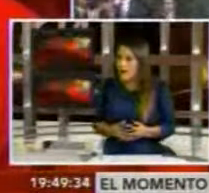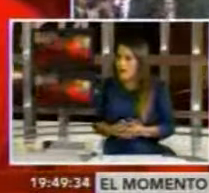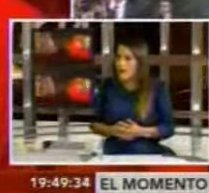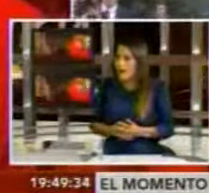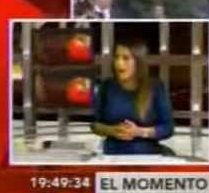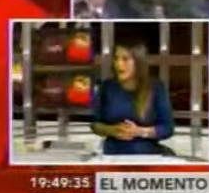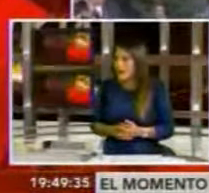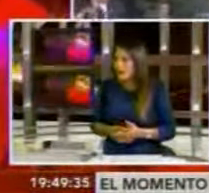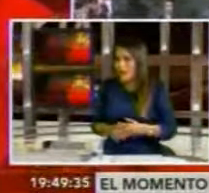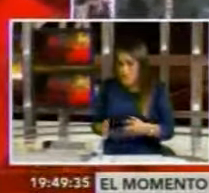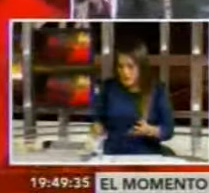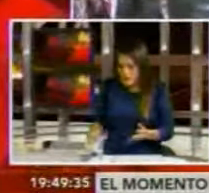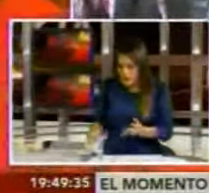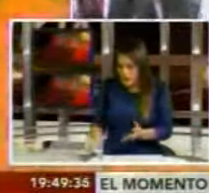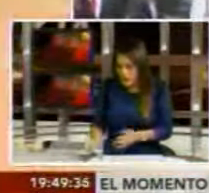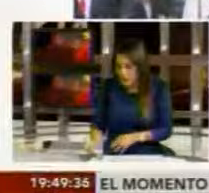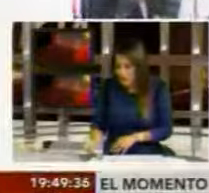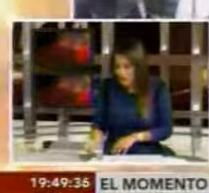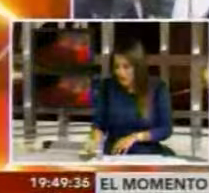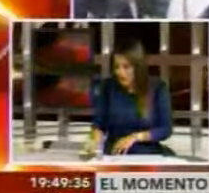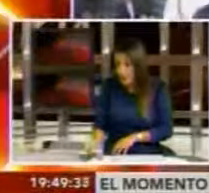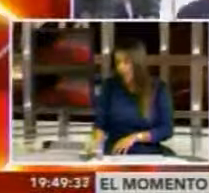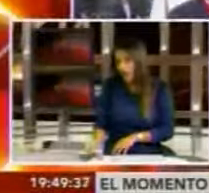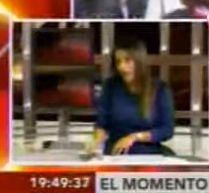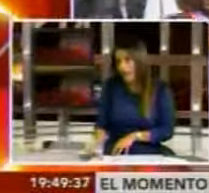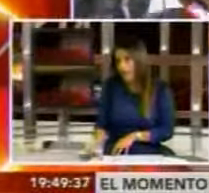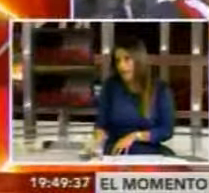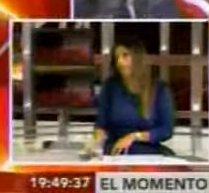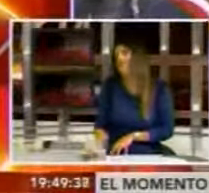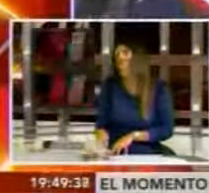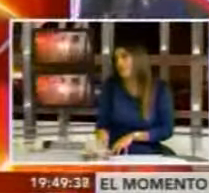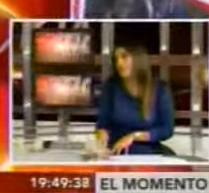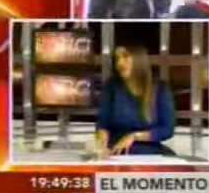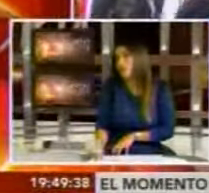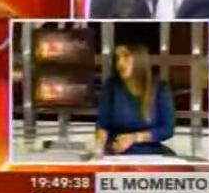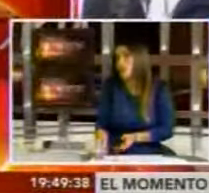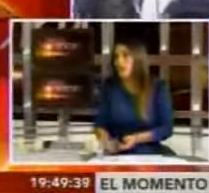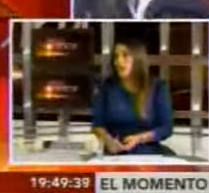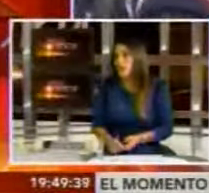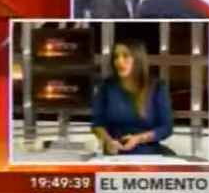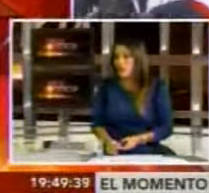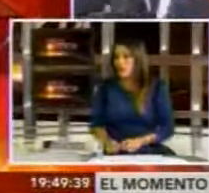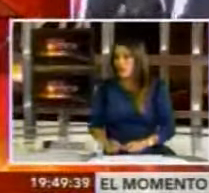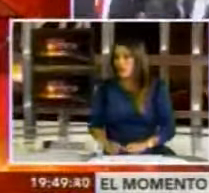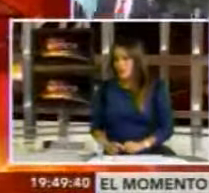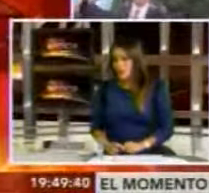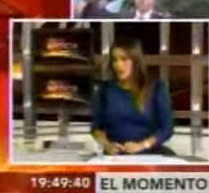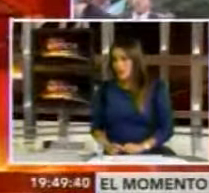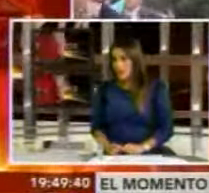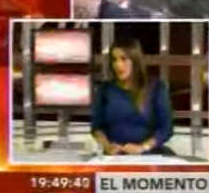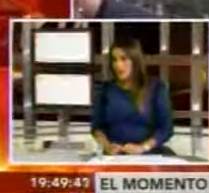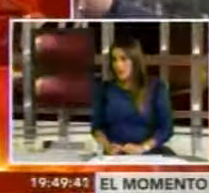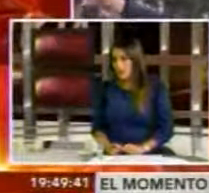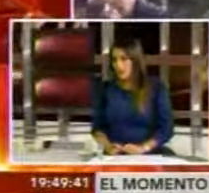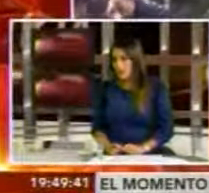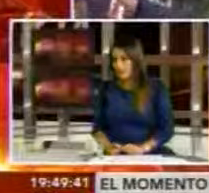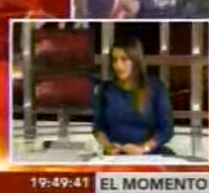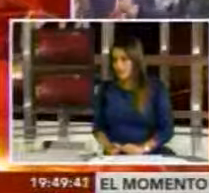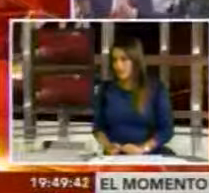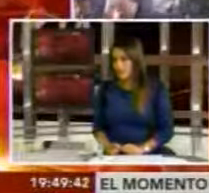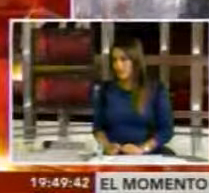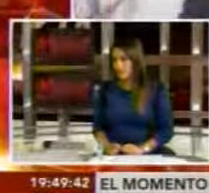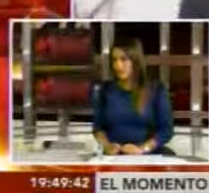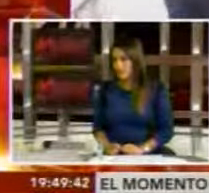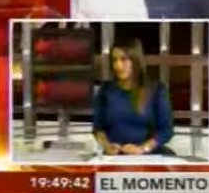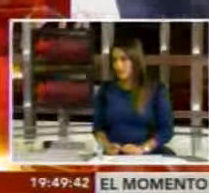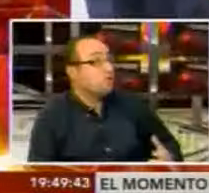en los 4 años anteriores. Claro, lo que están haciendo un poco los voceros, yo hablo de voceros porque todavía no tenemos bien quién va a llevar el pandero. Sabemos que Álvaro Elizalde